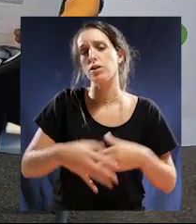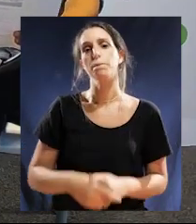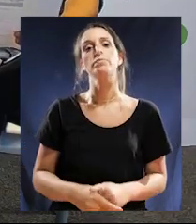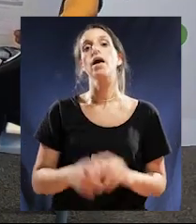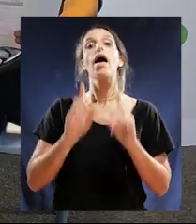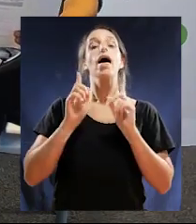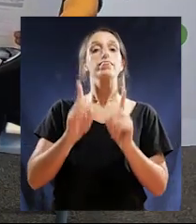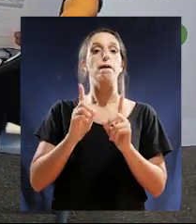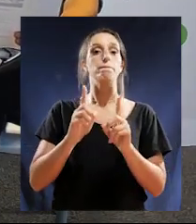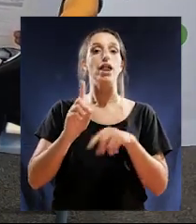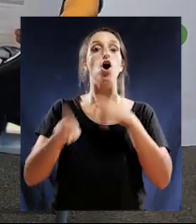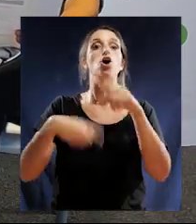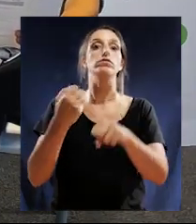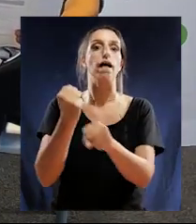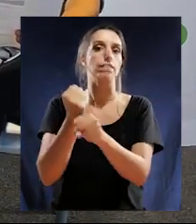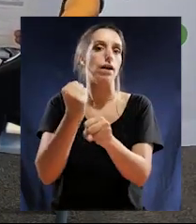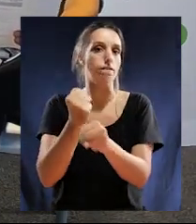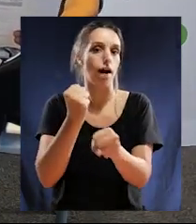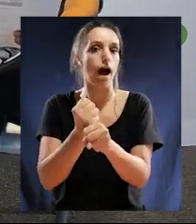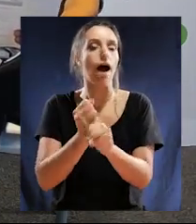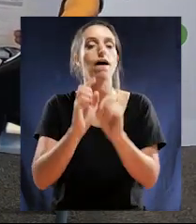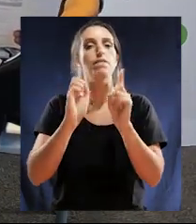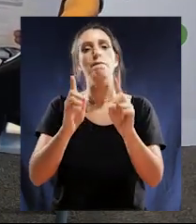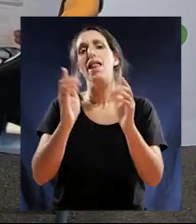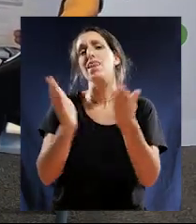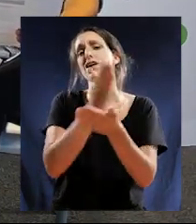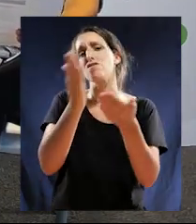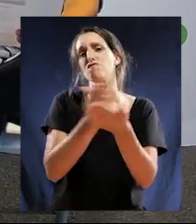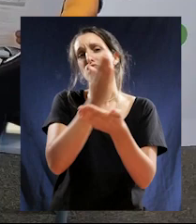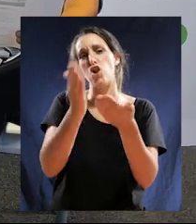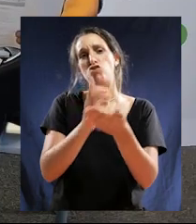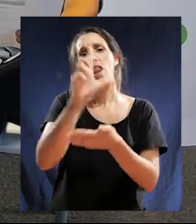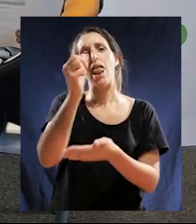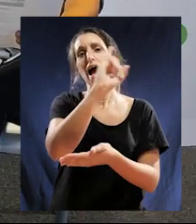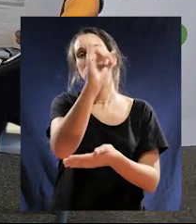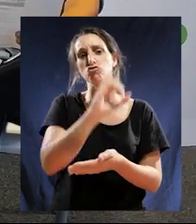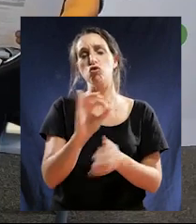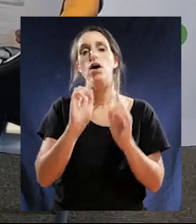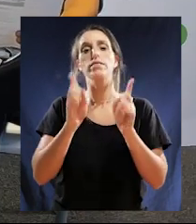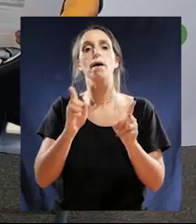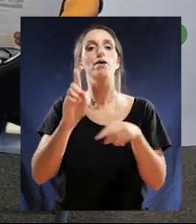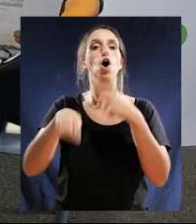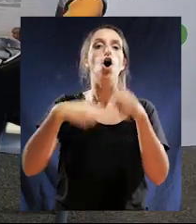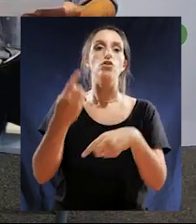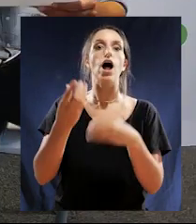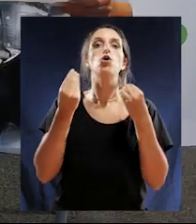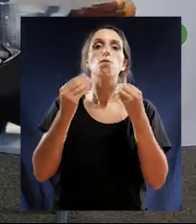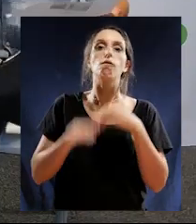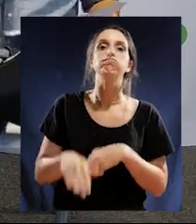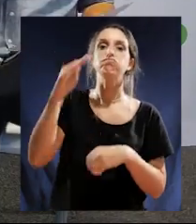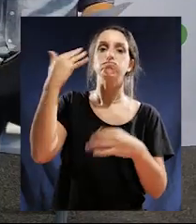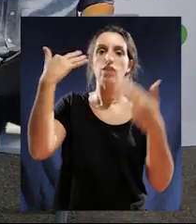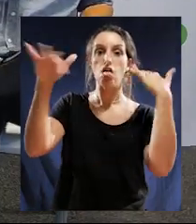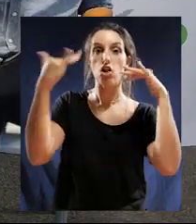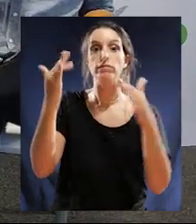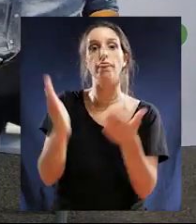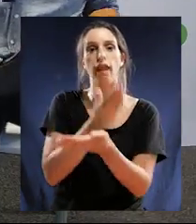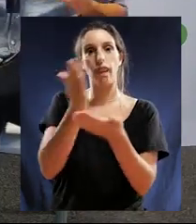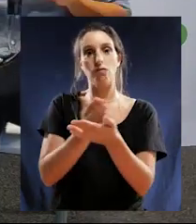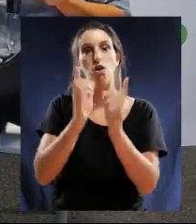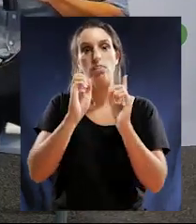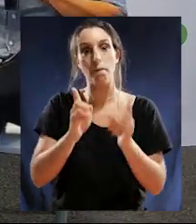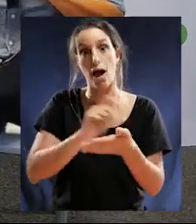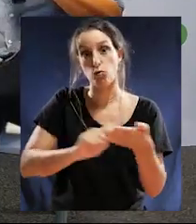instituciones de los oficios del lazo saberes en los umbrales los oficios del lazo y adolecer en lo común como planteaba